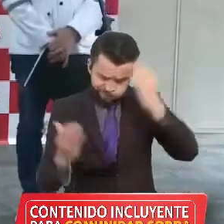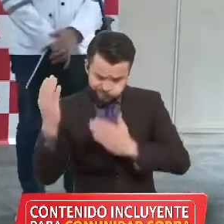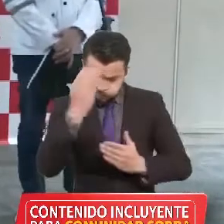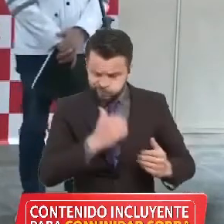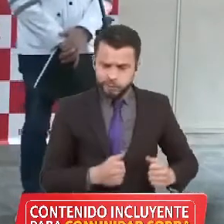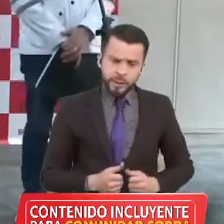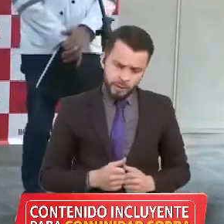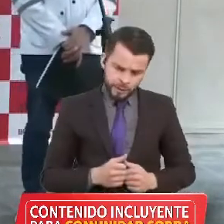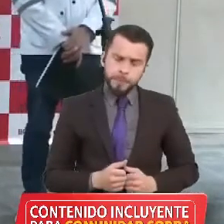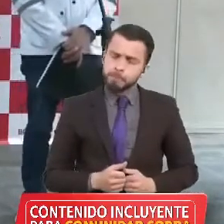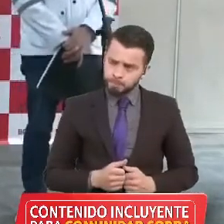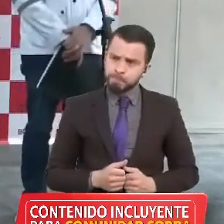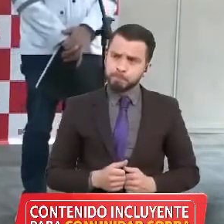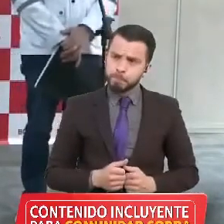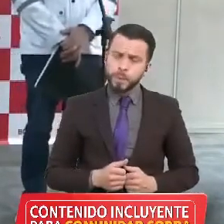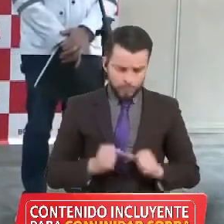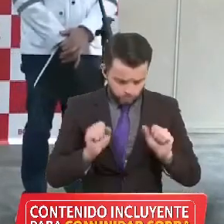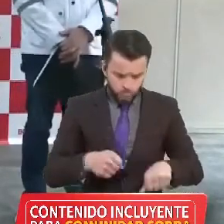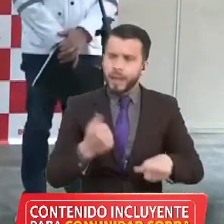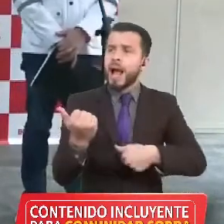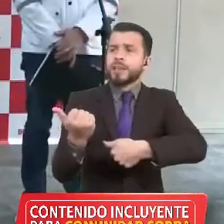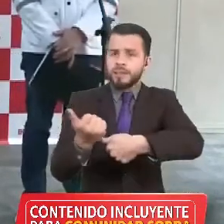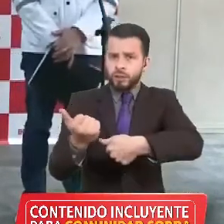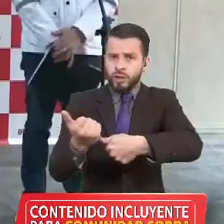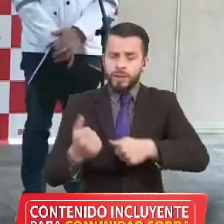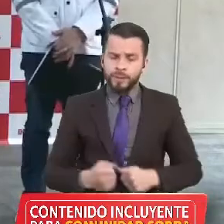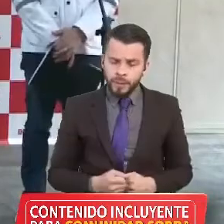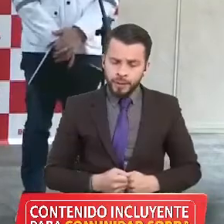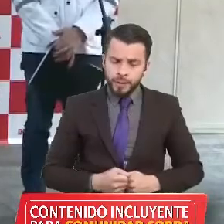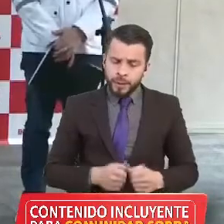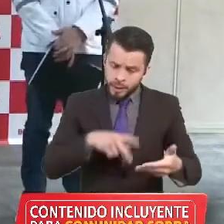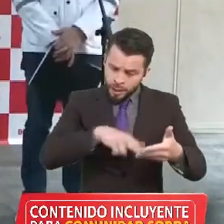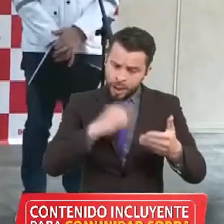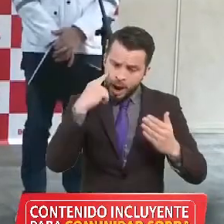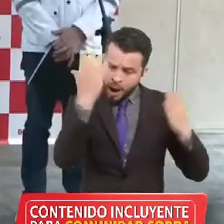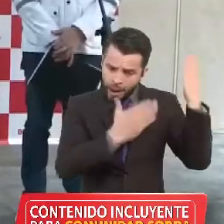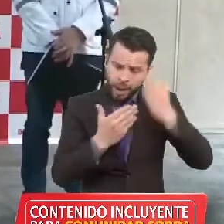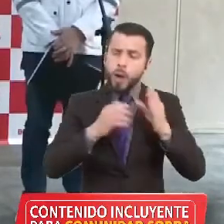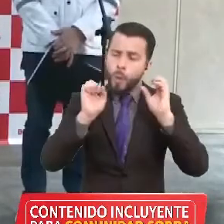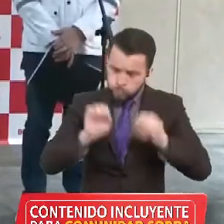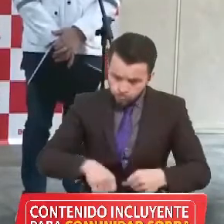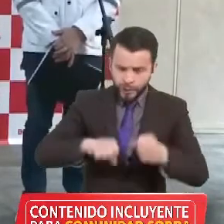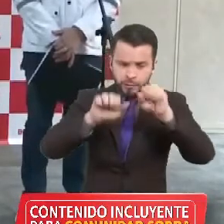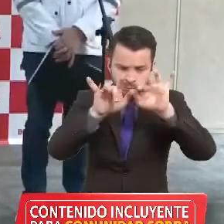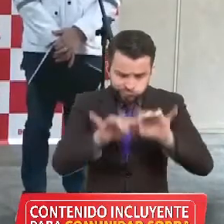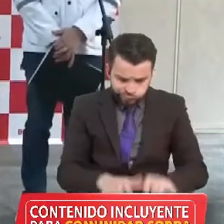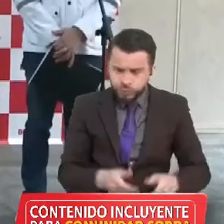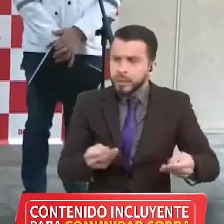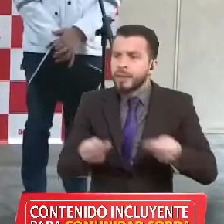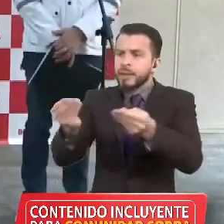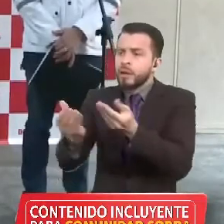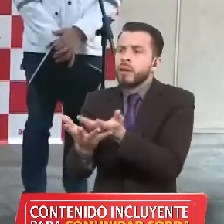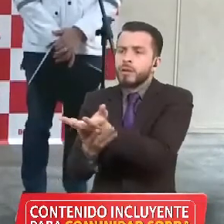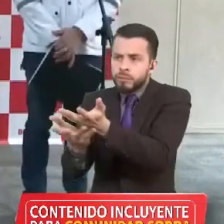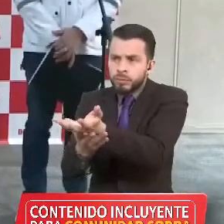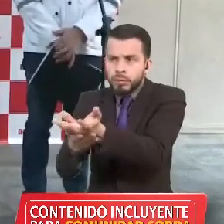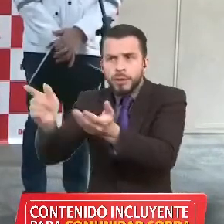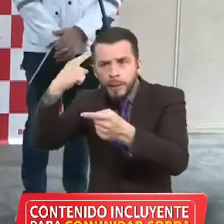buscar esas soluciones para buscar y garantizar los derechos de mejor manera